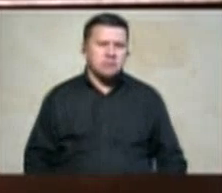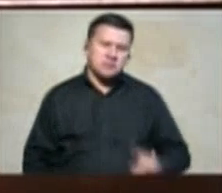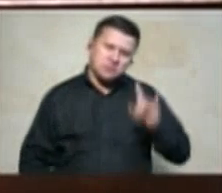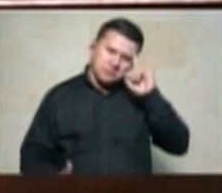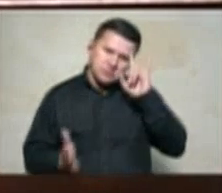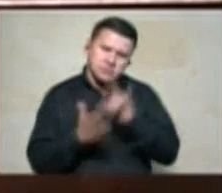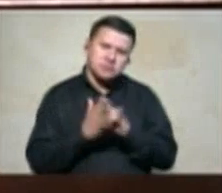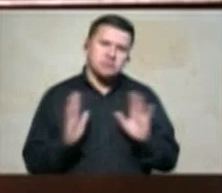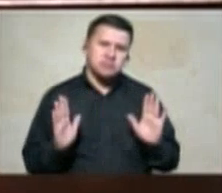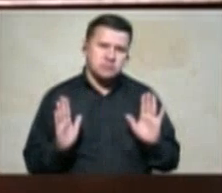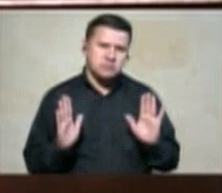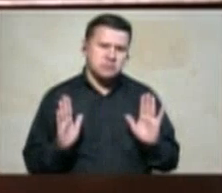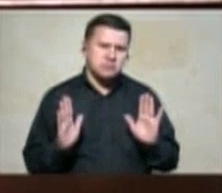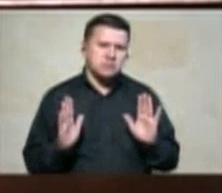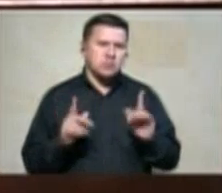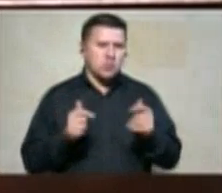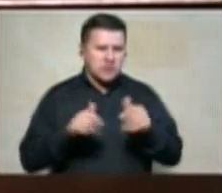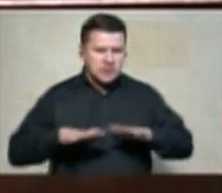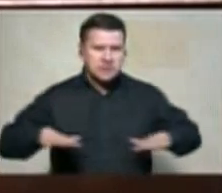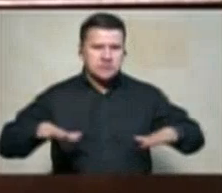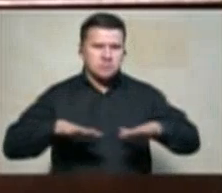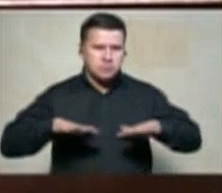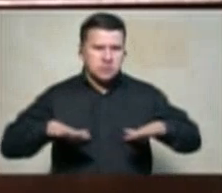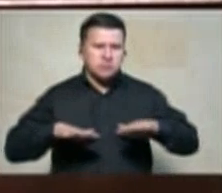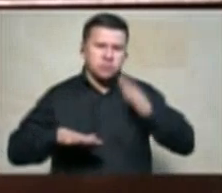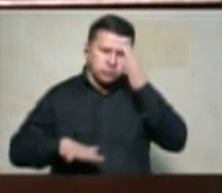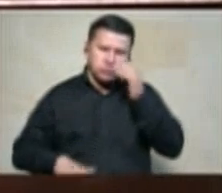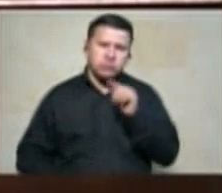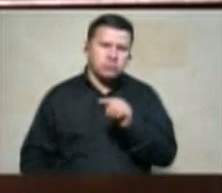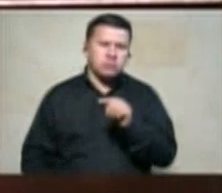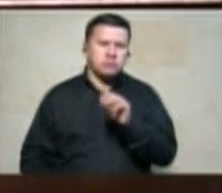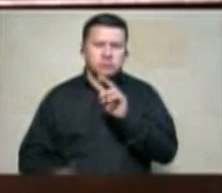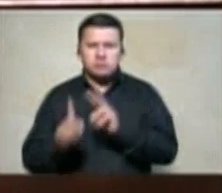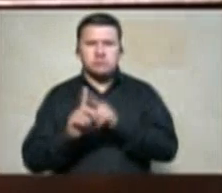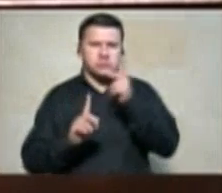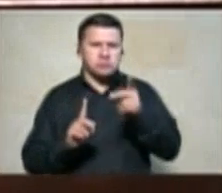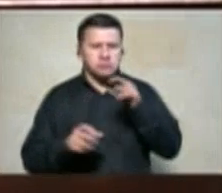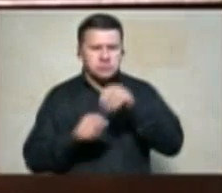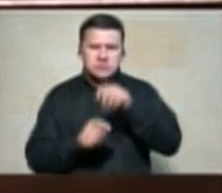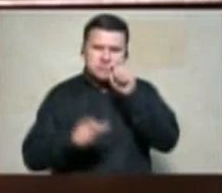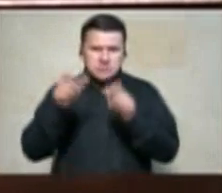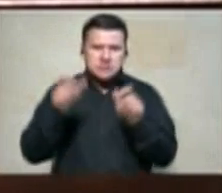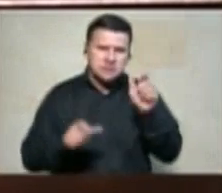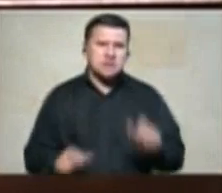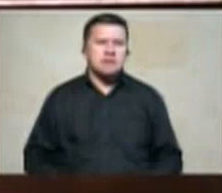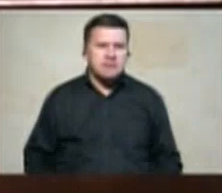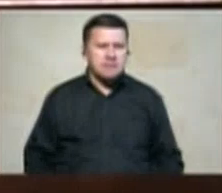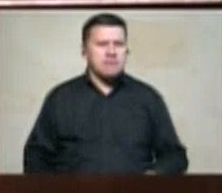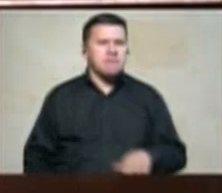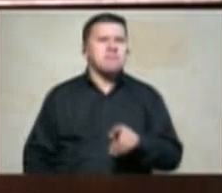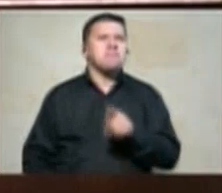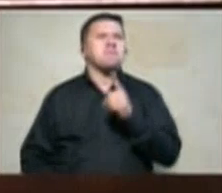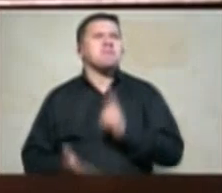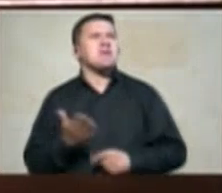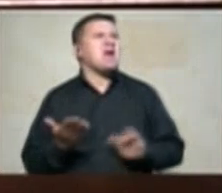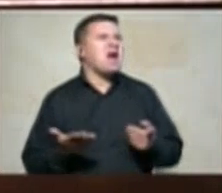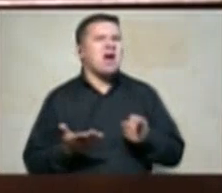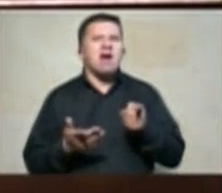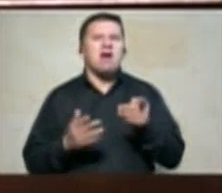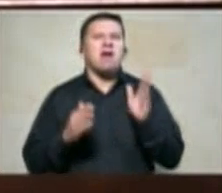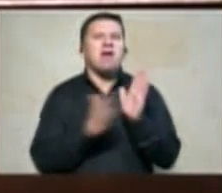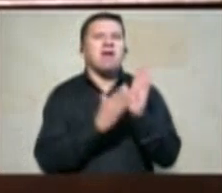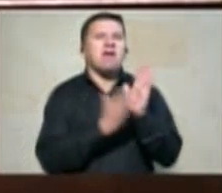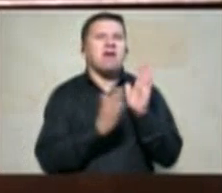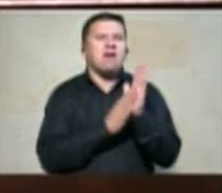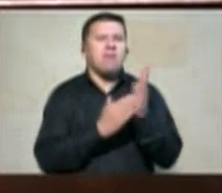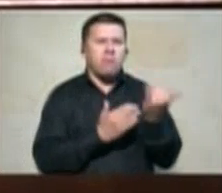allí tenemos un buen espacio porque las víctimas de esa persona van a tener sobre qué caer. Ahí hay